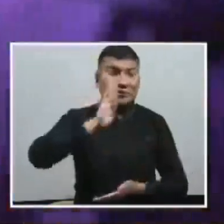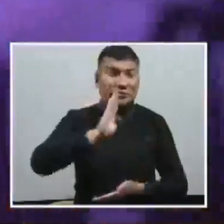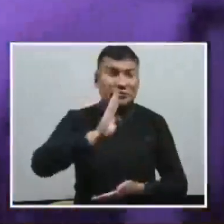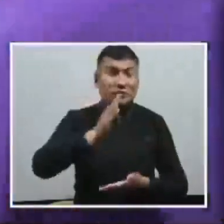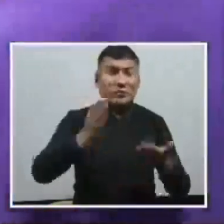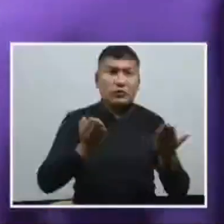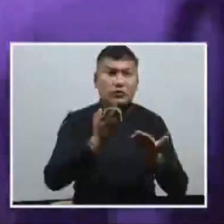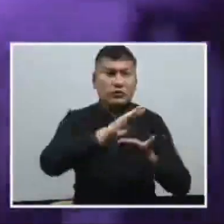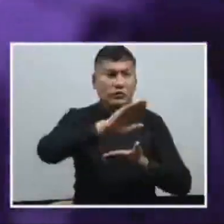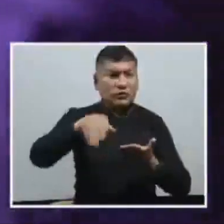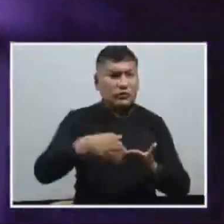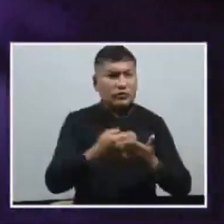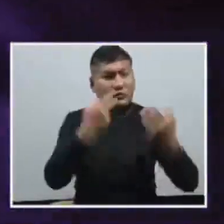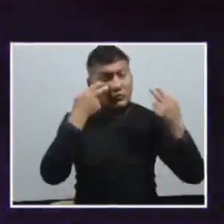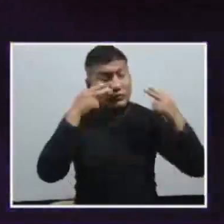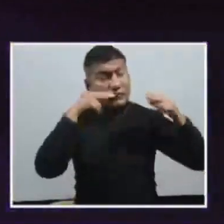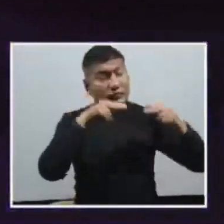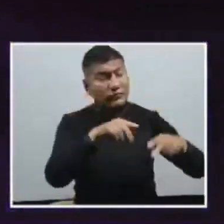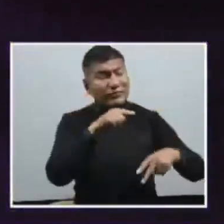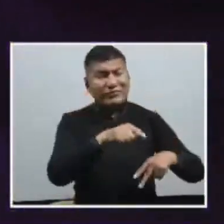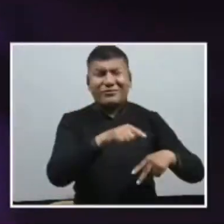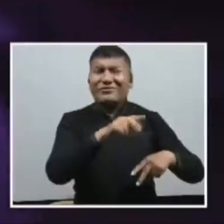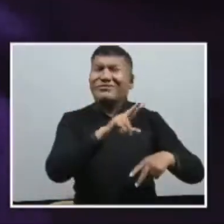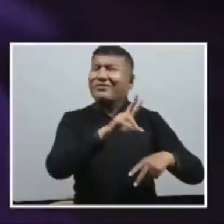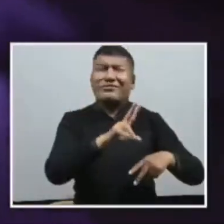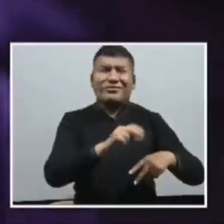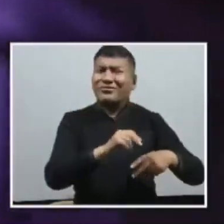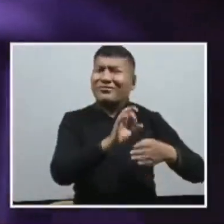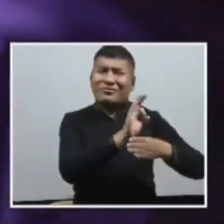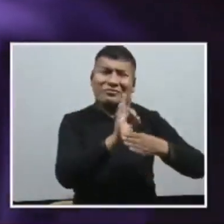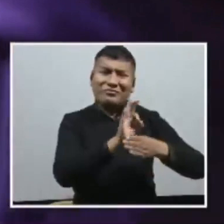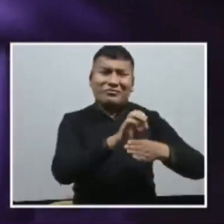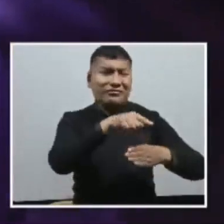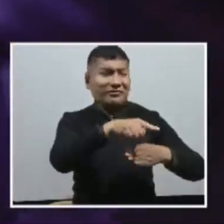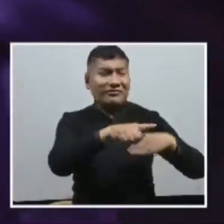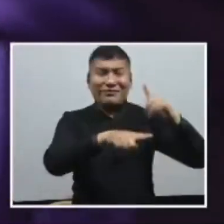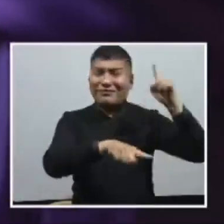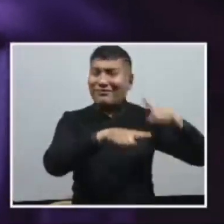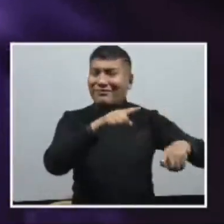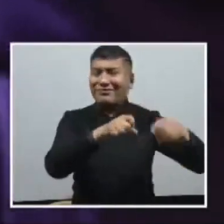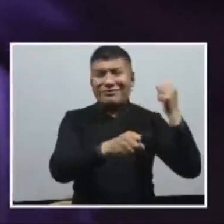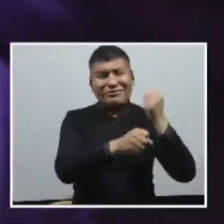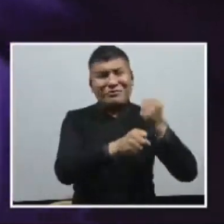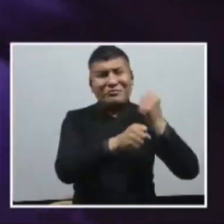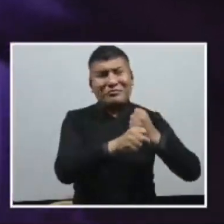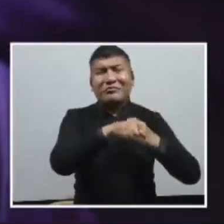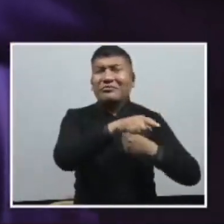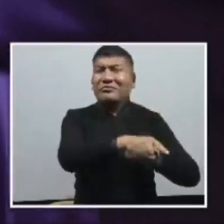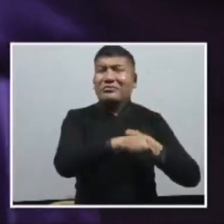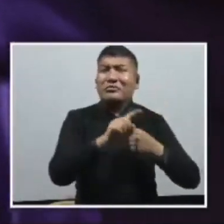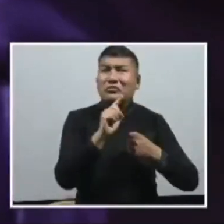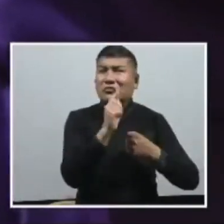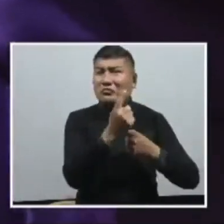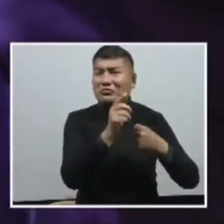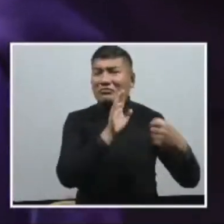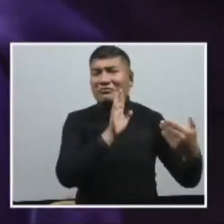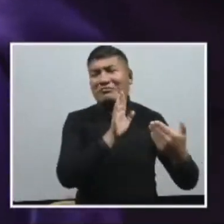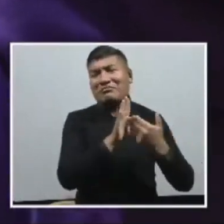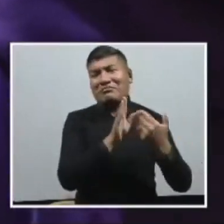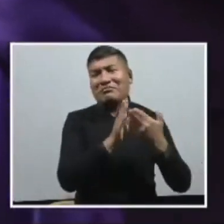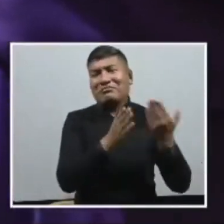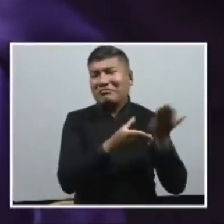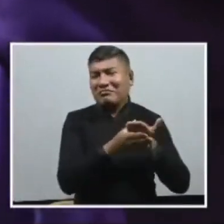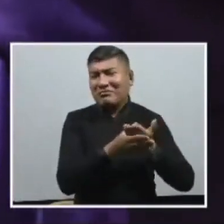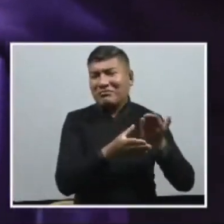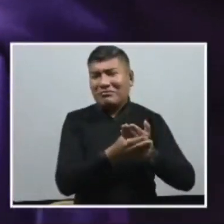Donde todos vemos a alguien que no nos sirve porque no puede trabajar y solamente aparentemente nos va a molestar y por